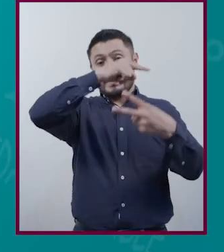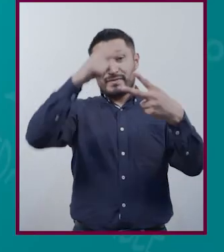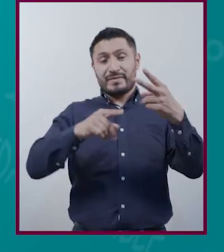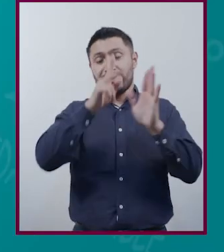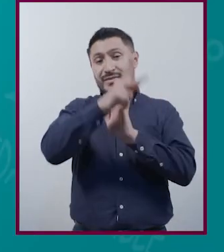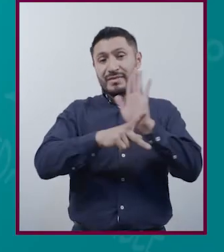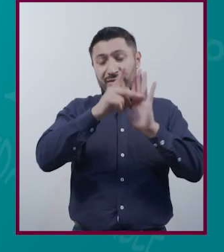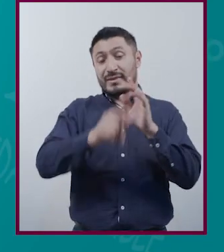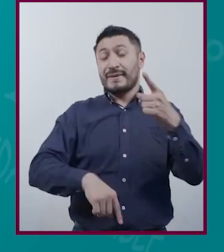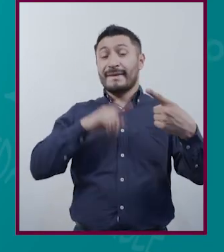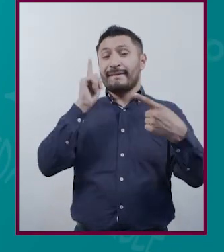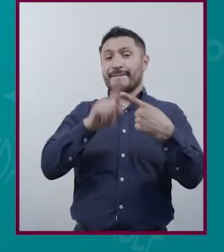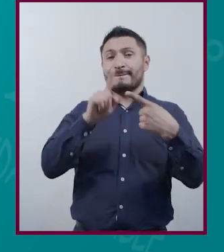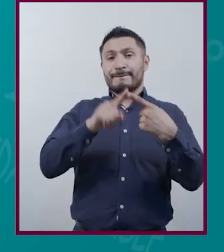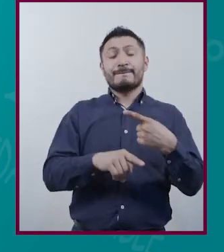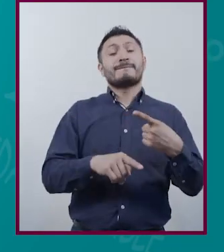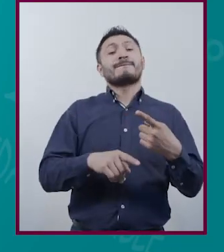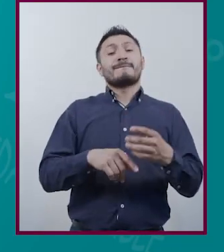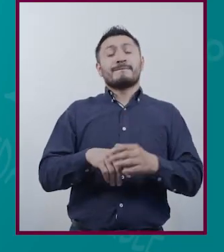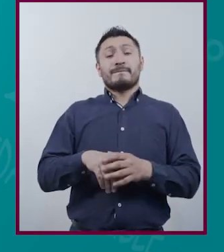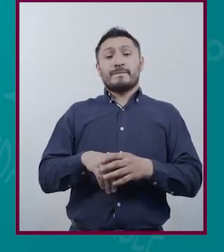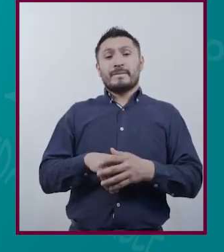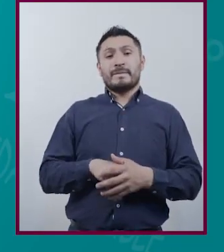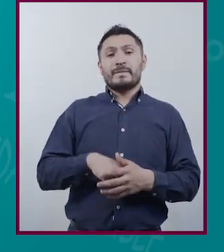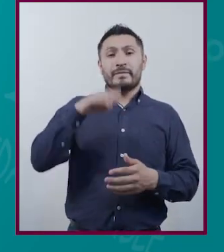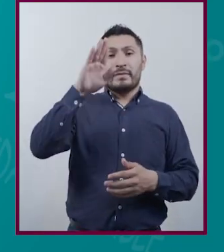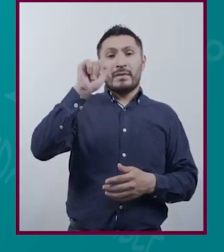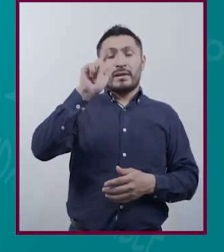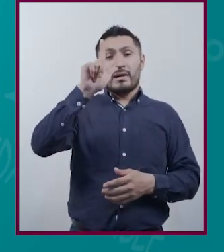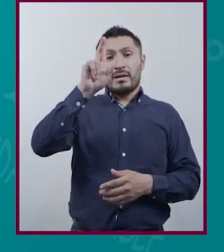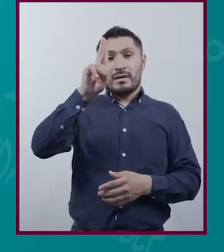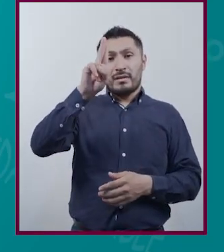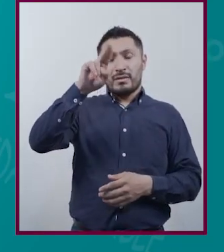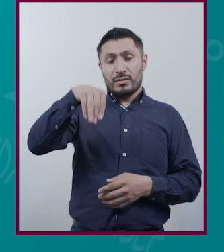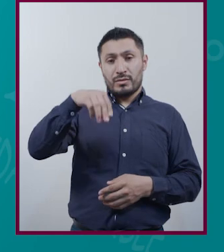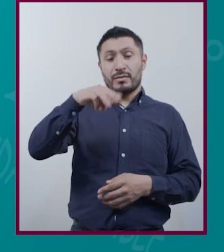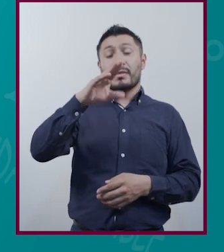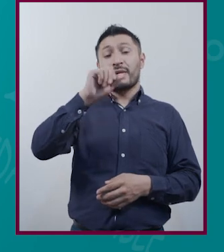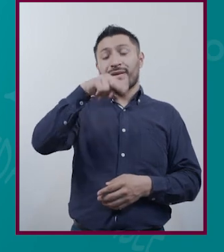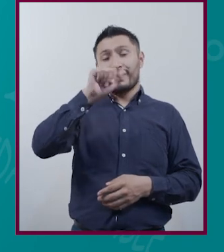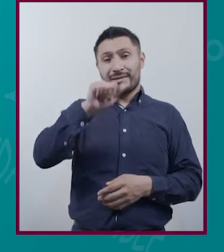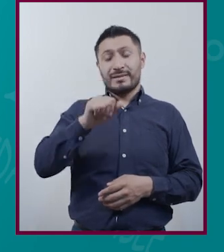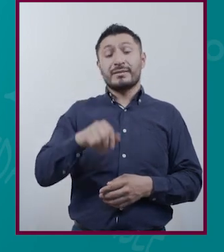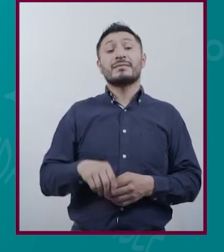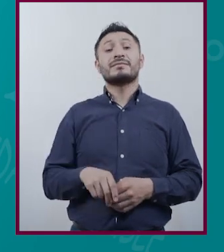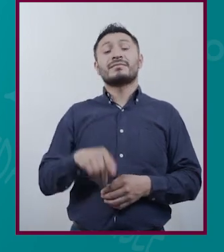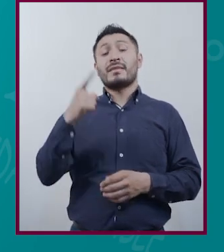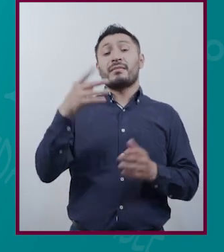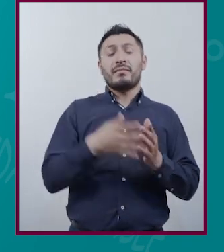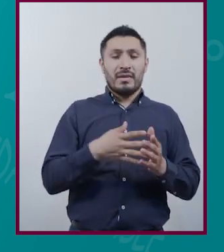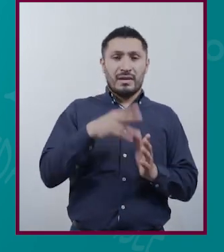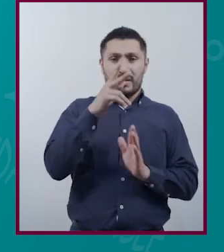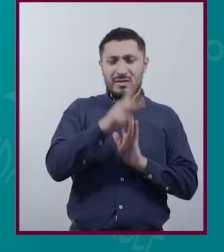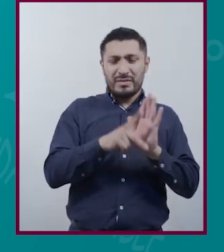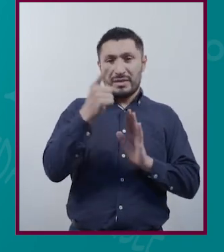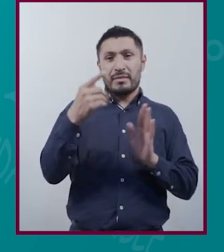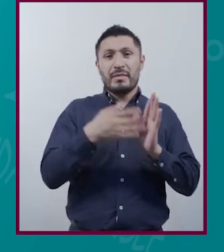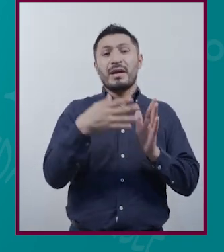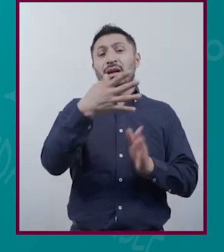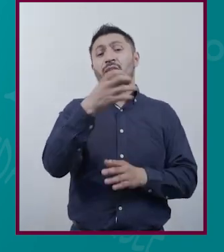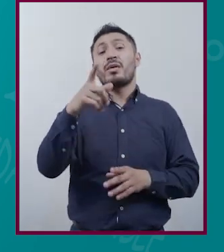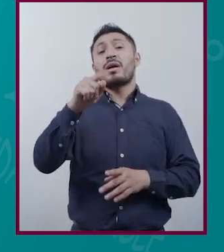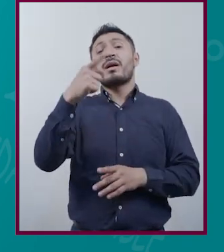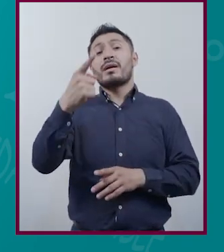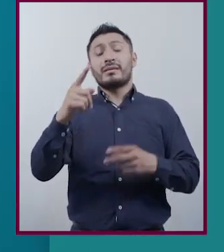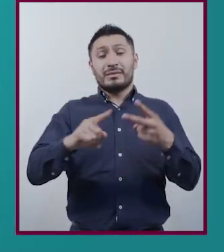películas. La primera es la adaptación libre de Balún Canán que hizo Benito Alarraqui en 1977. Y